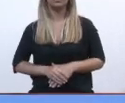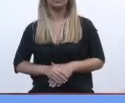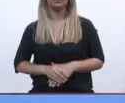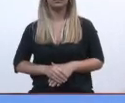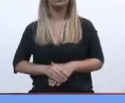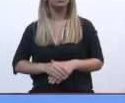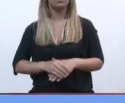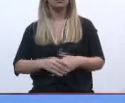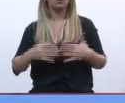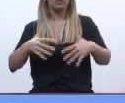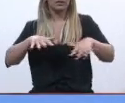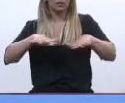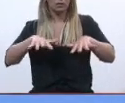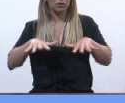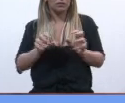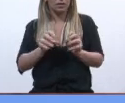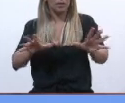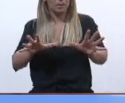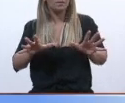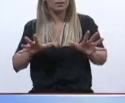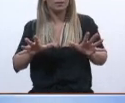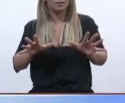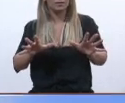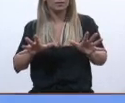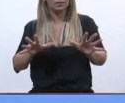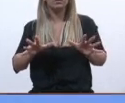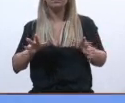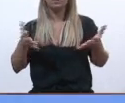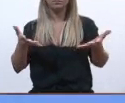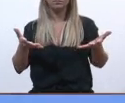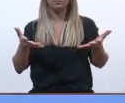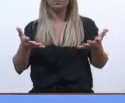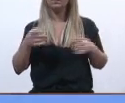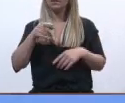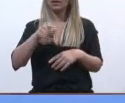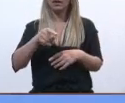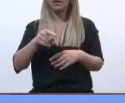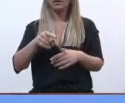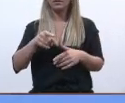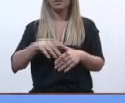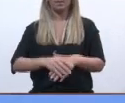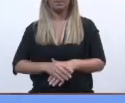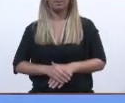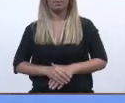una enorme sequía que daría el nombre de la Gran Hambruna.